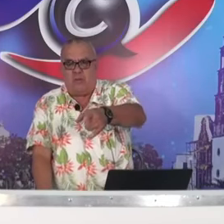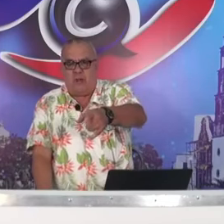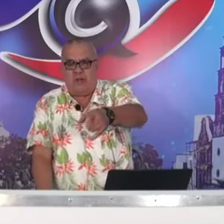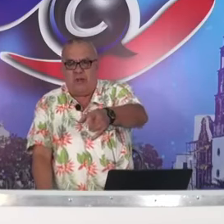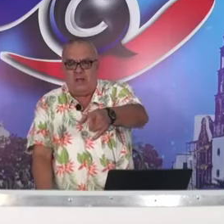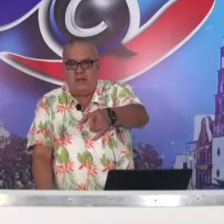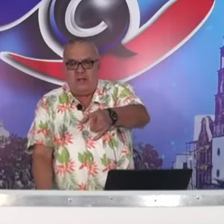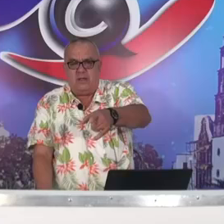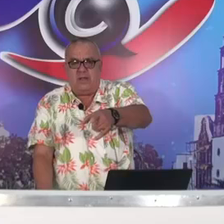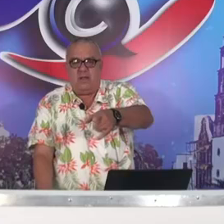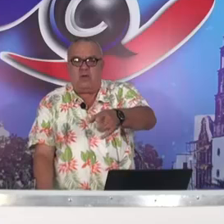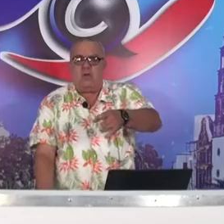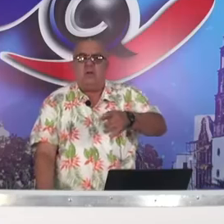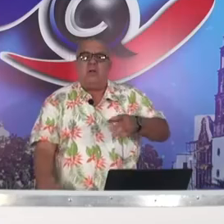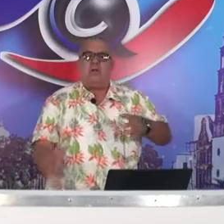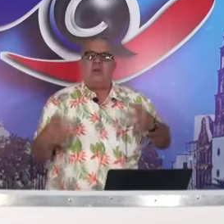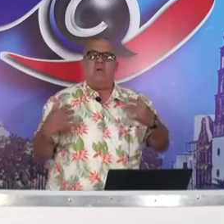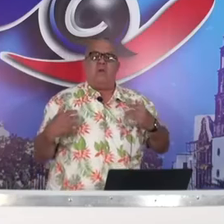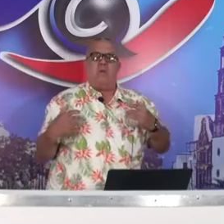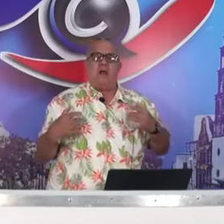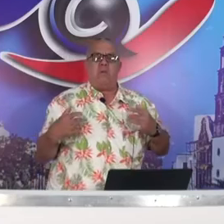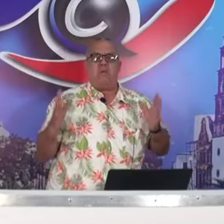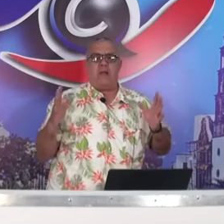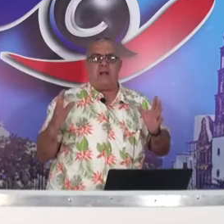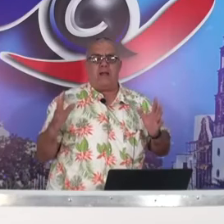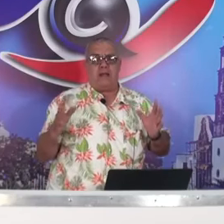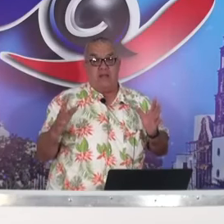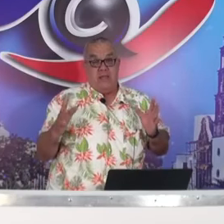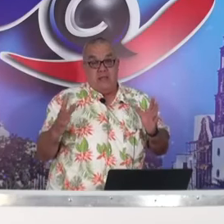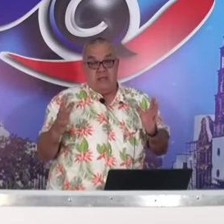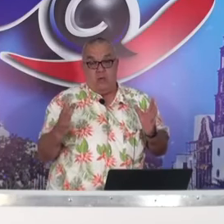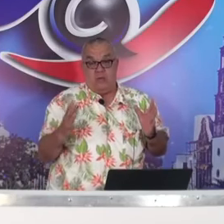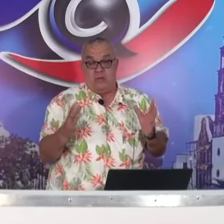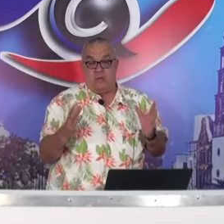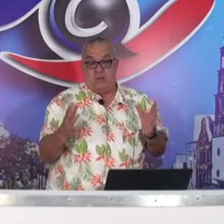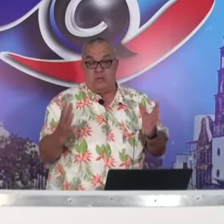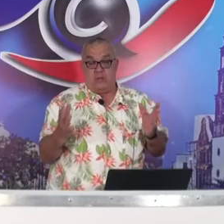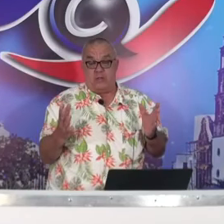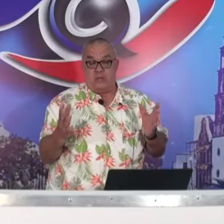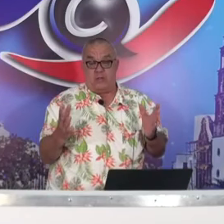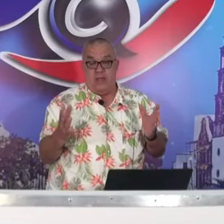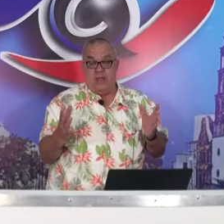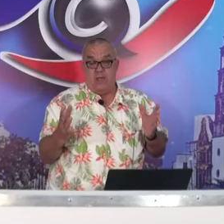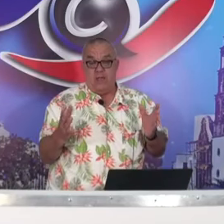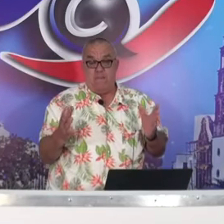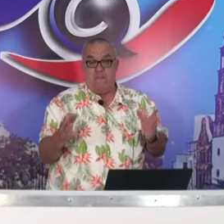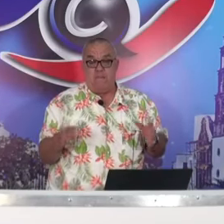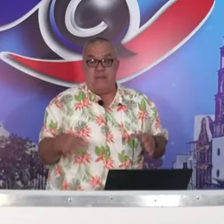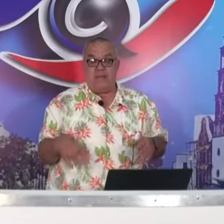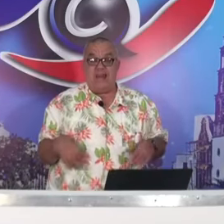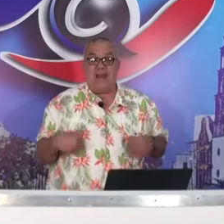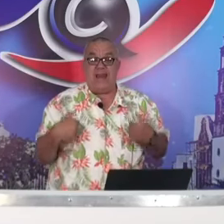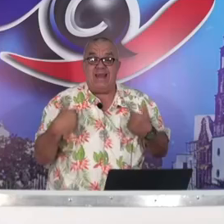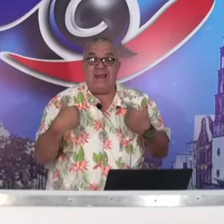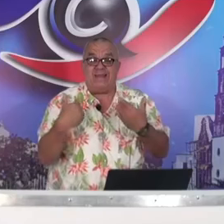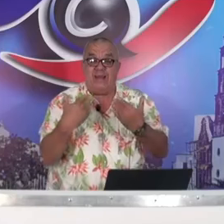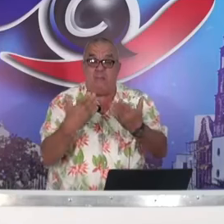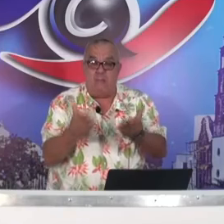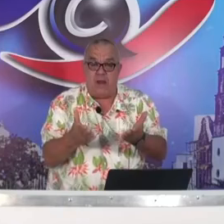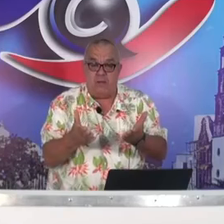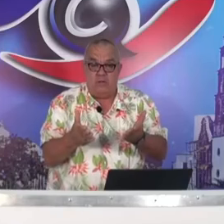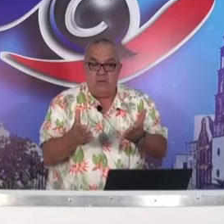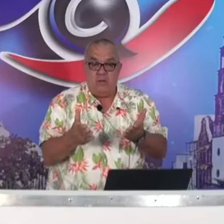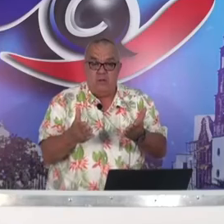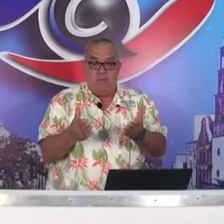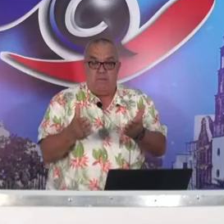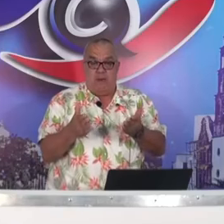federal de Morena, que dijo, tengo fuero, no me haga nada, y lo que hicieron los diputados fue pedir el